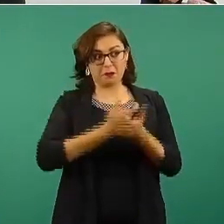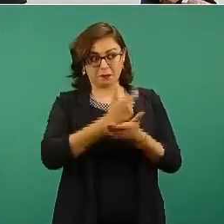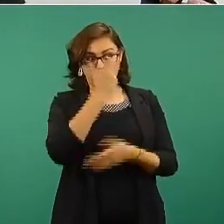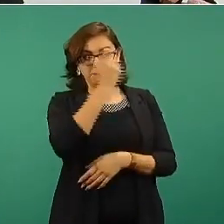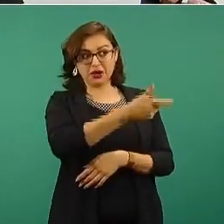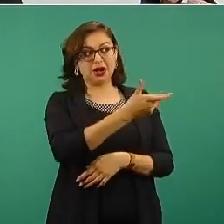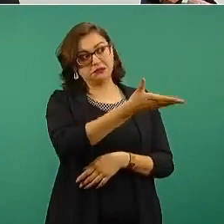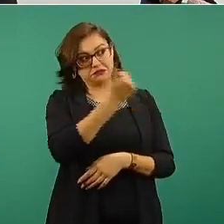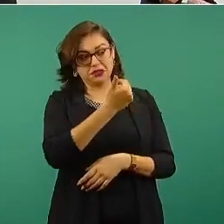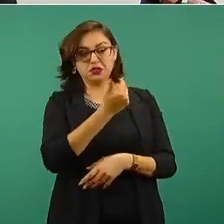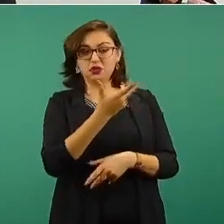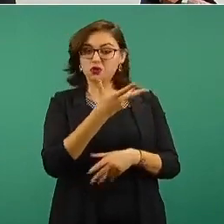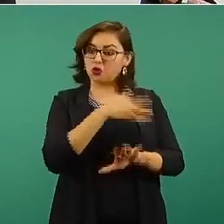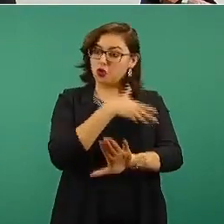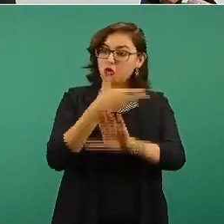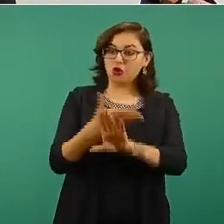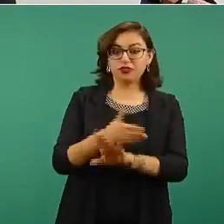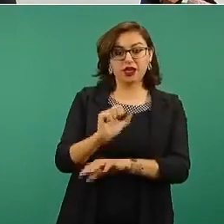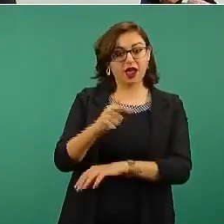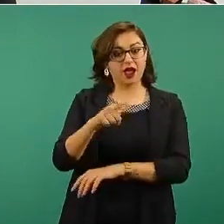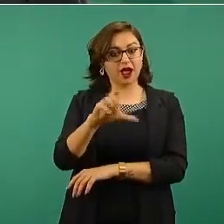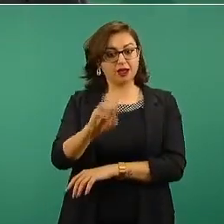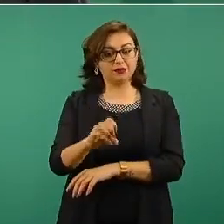para armar toda la campaña